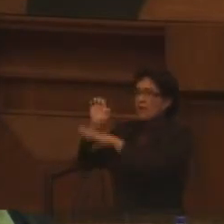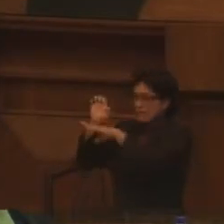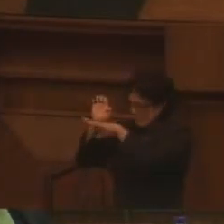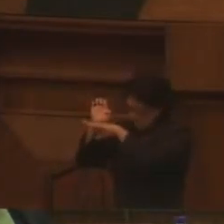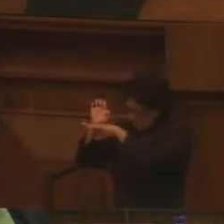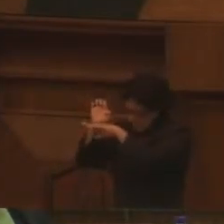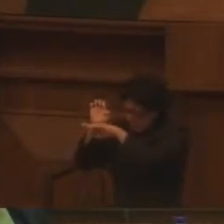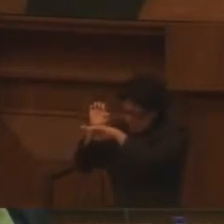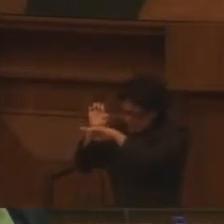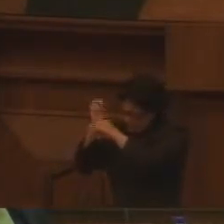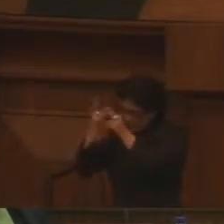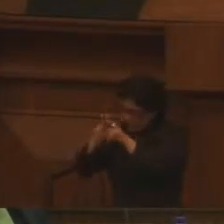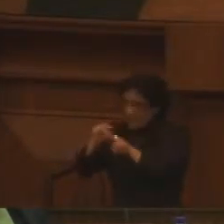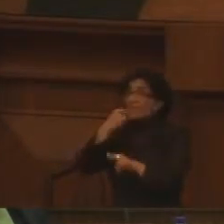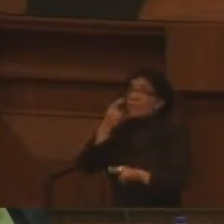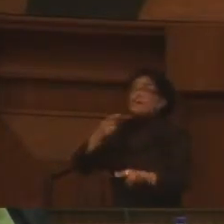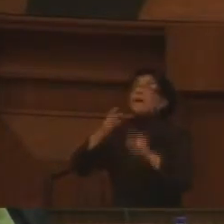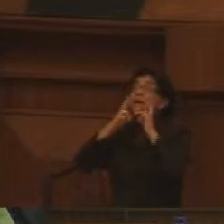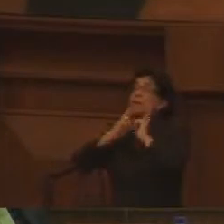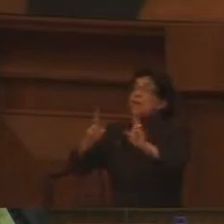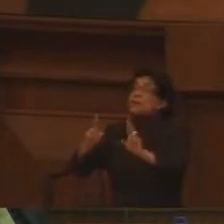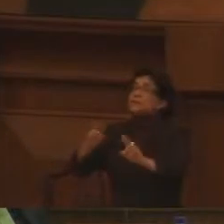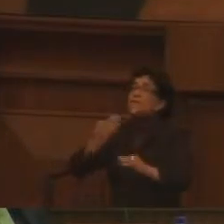que ella está traduciendo.